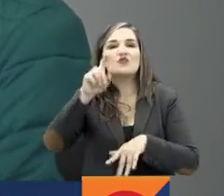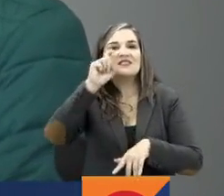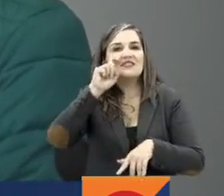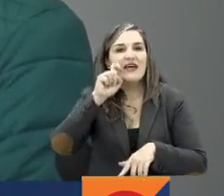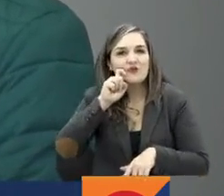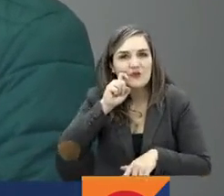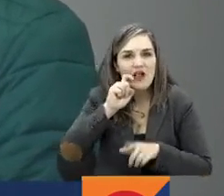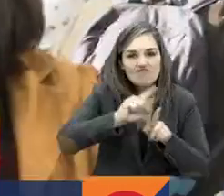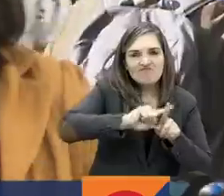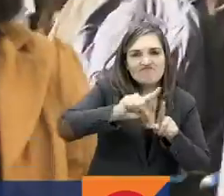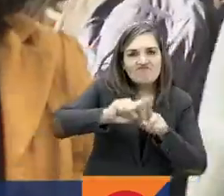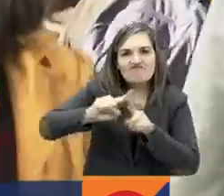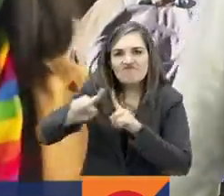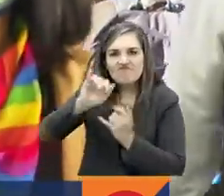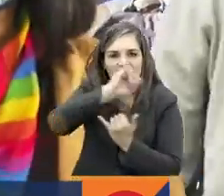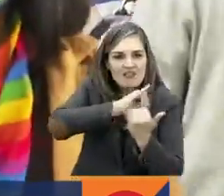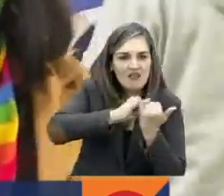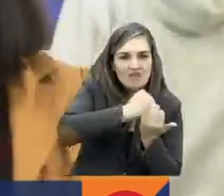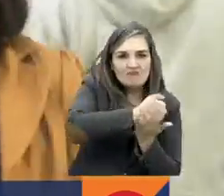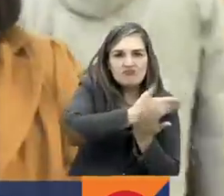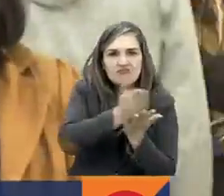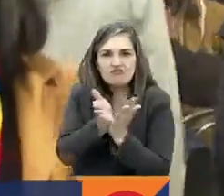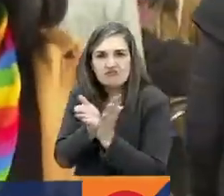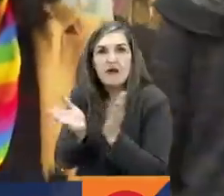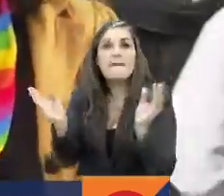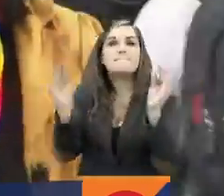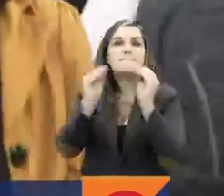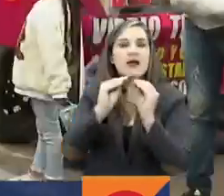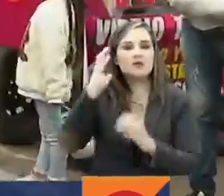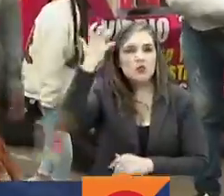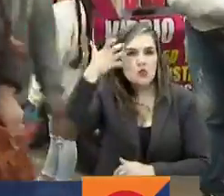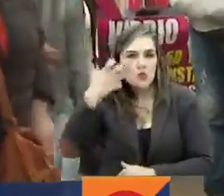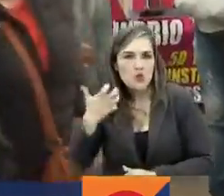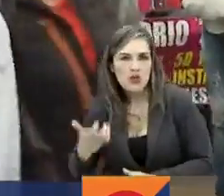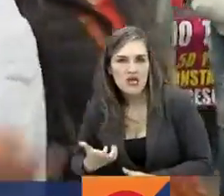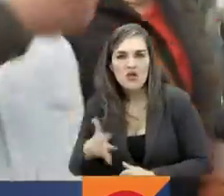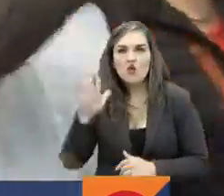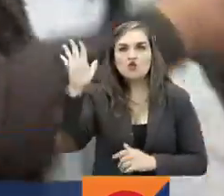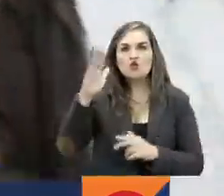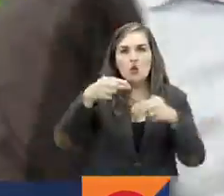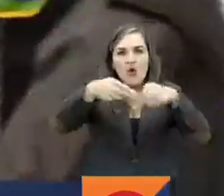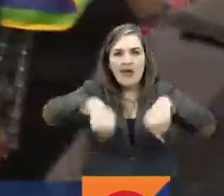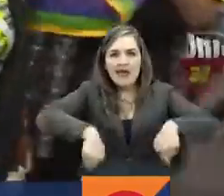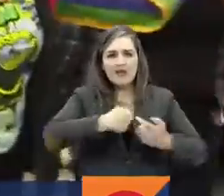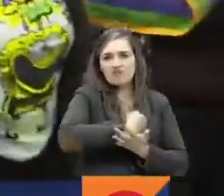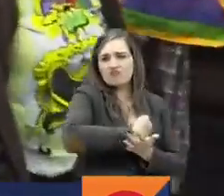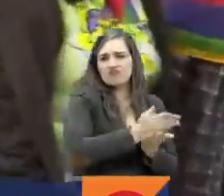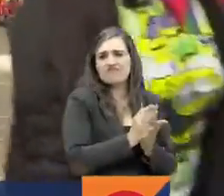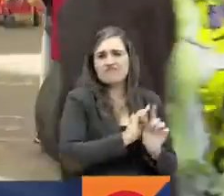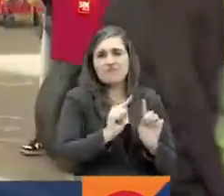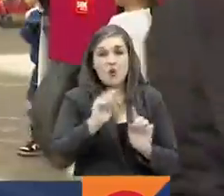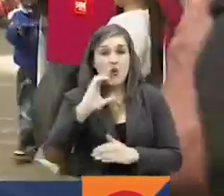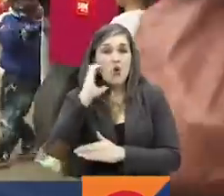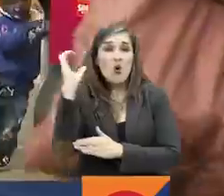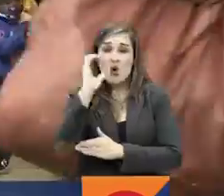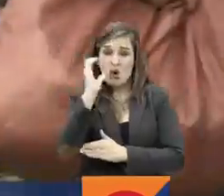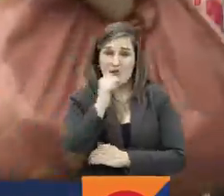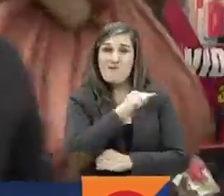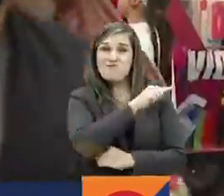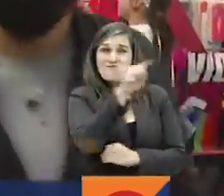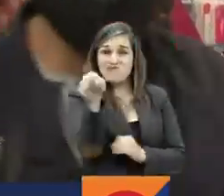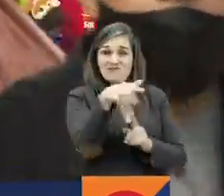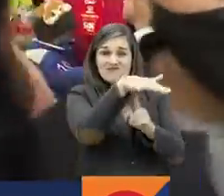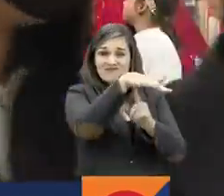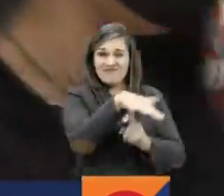luego empieza el discurso de lo queer y los géneros fluidos colombia sigue siendo un país some of other